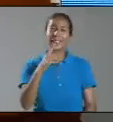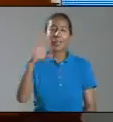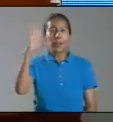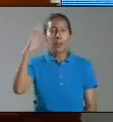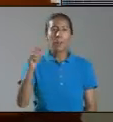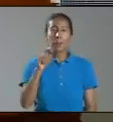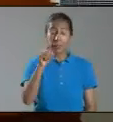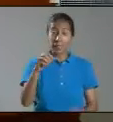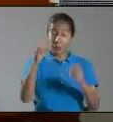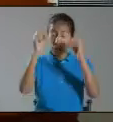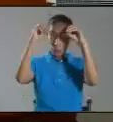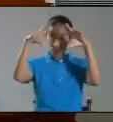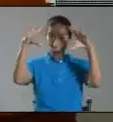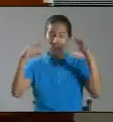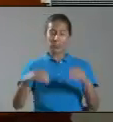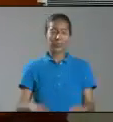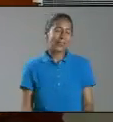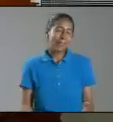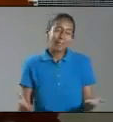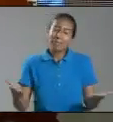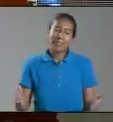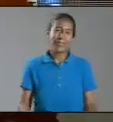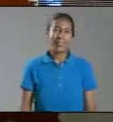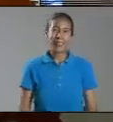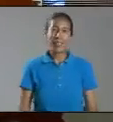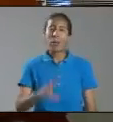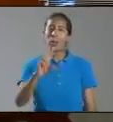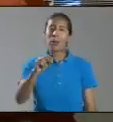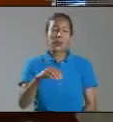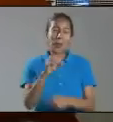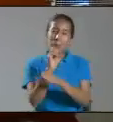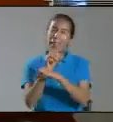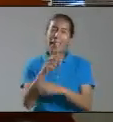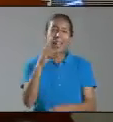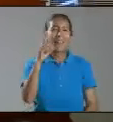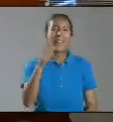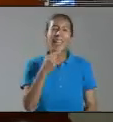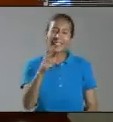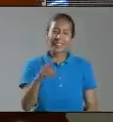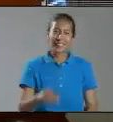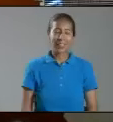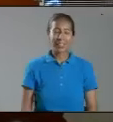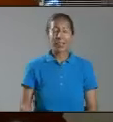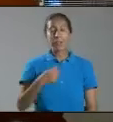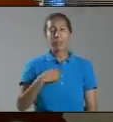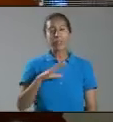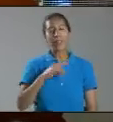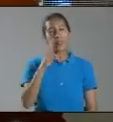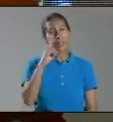Entonces tengo que ver que, cómo le hago.